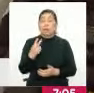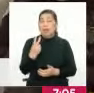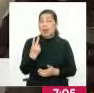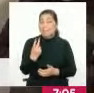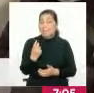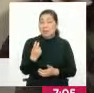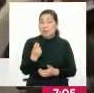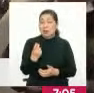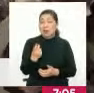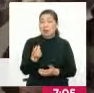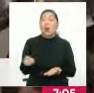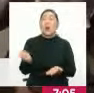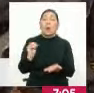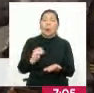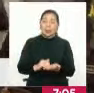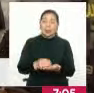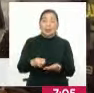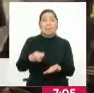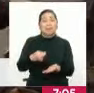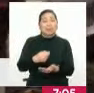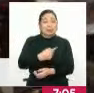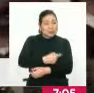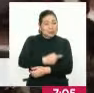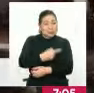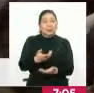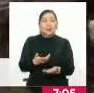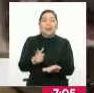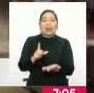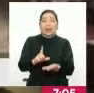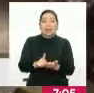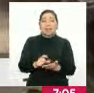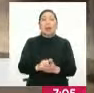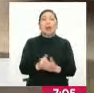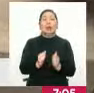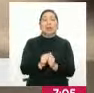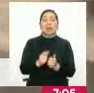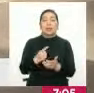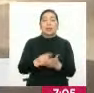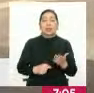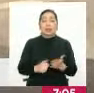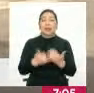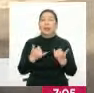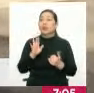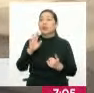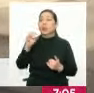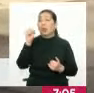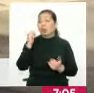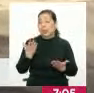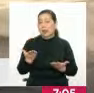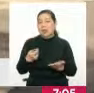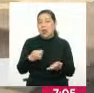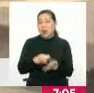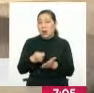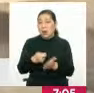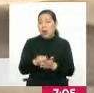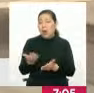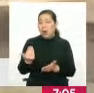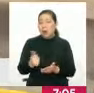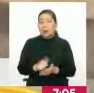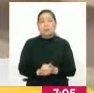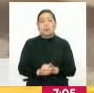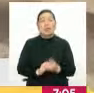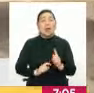2021 restableció lo que la concesionaria Lima Expresa considera es su derecho al cobro. Vamos a intentar conversar